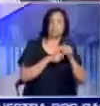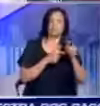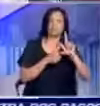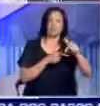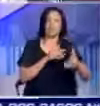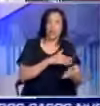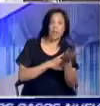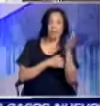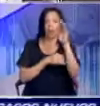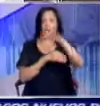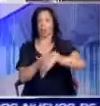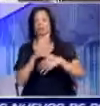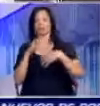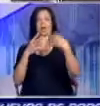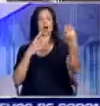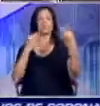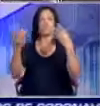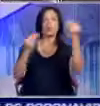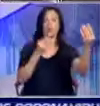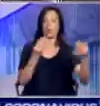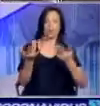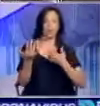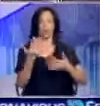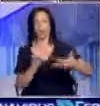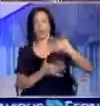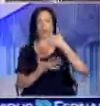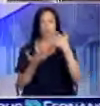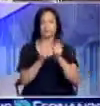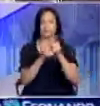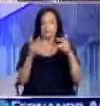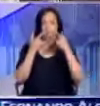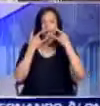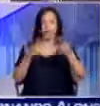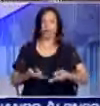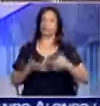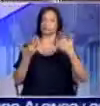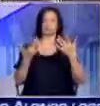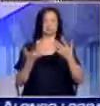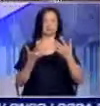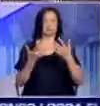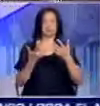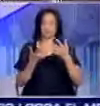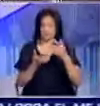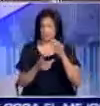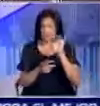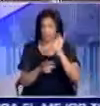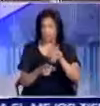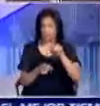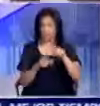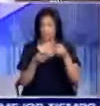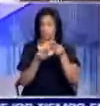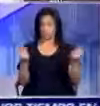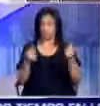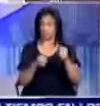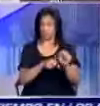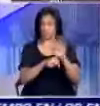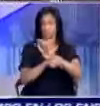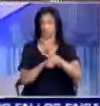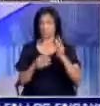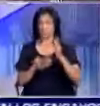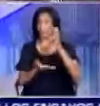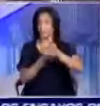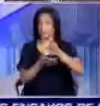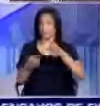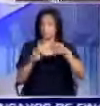es así que vamos a parar el covid es así que vamos a pagar a parar la propagación